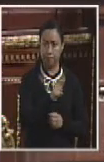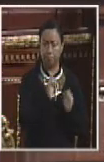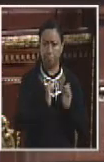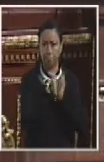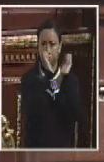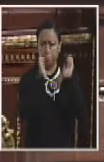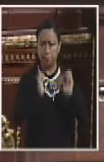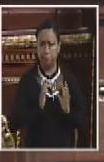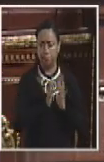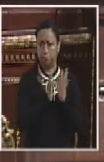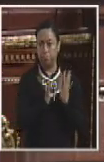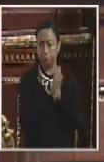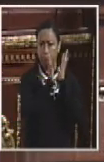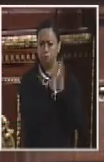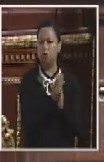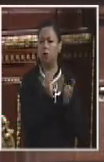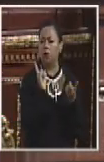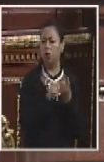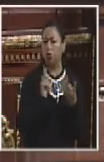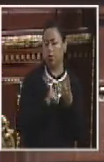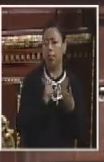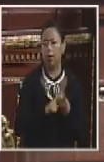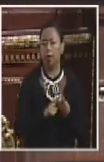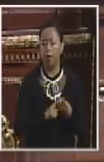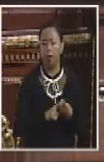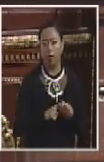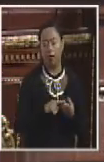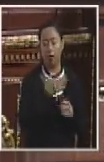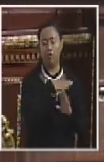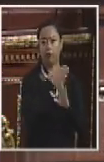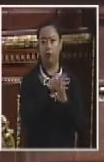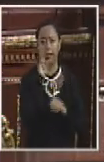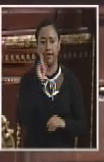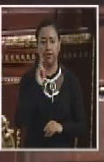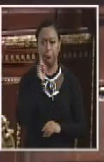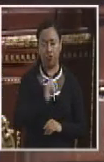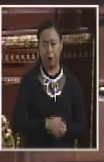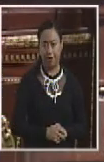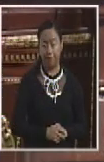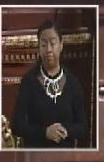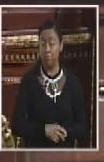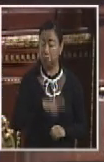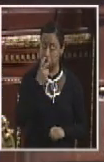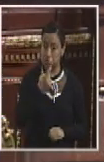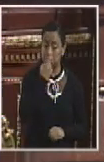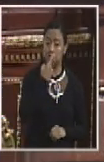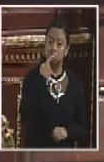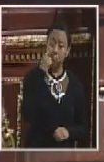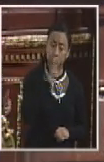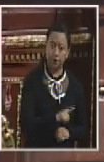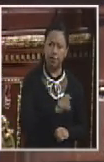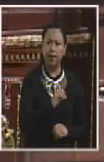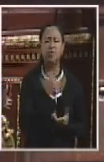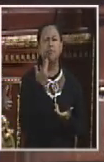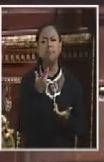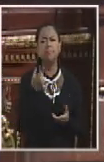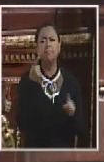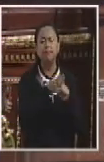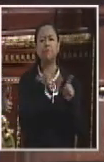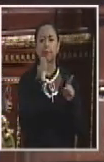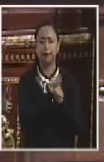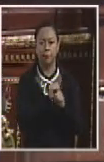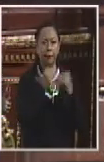alerta por violencia en contra de las mujeres. Con esta declaratoria se busca hacer más visible el problema de la